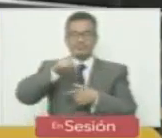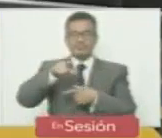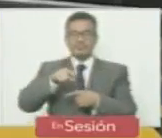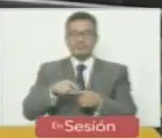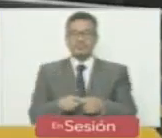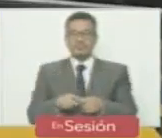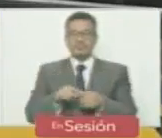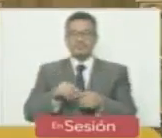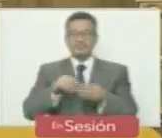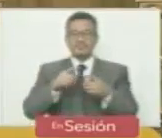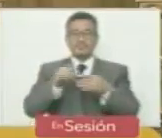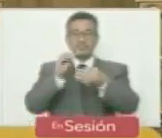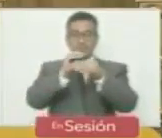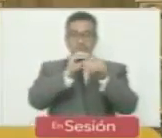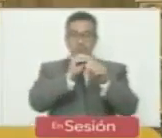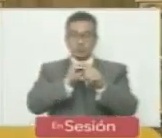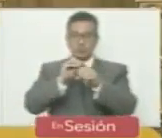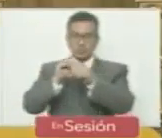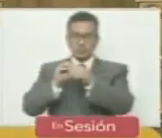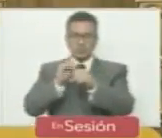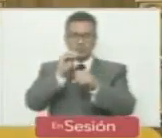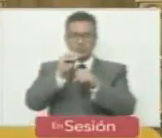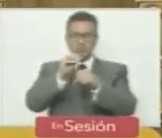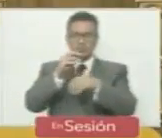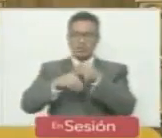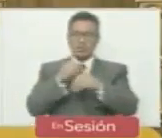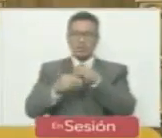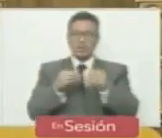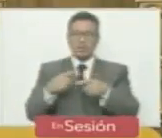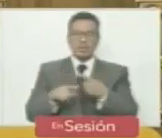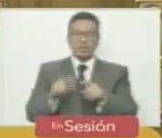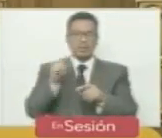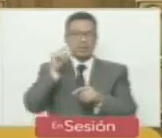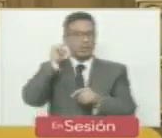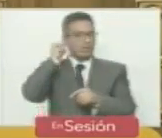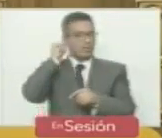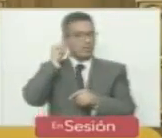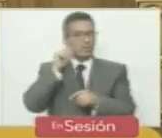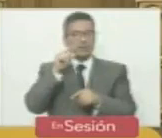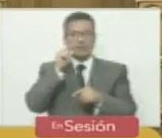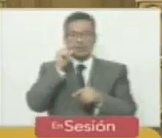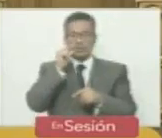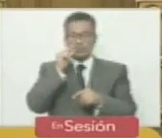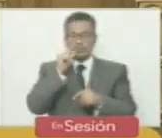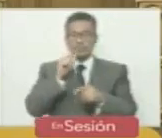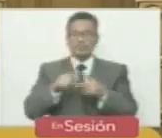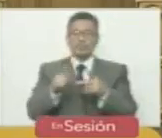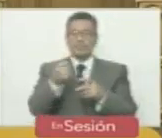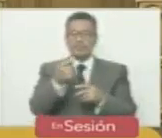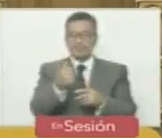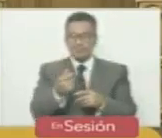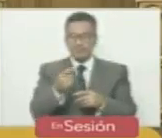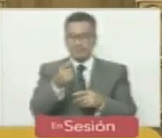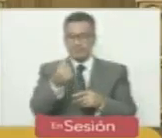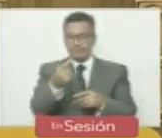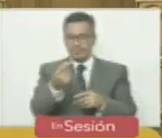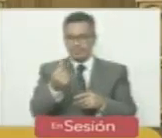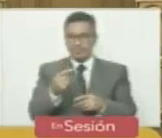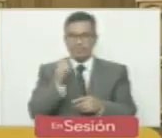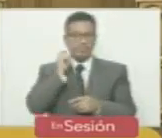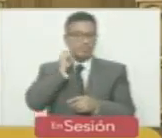los continentes, y es realizada fundamentalmente por mujeres, mujeres de escasos recursos